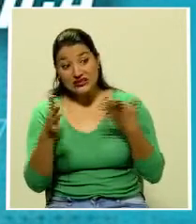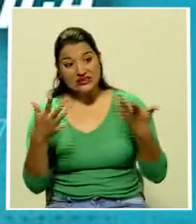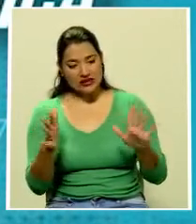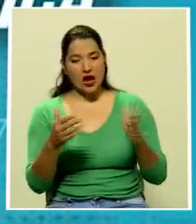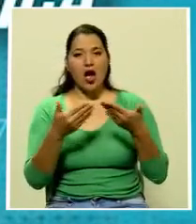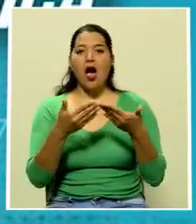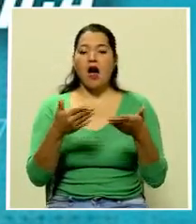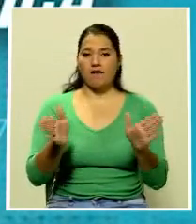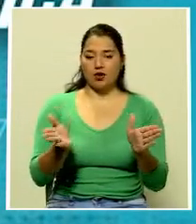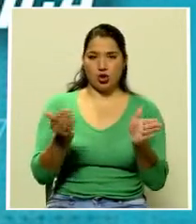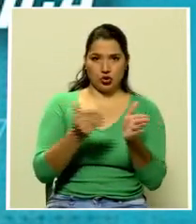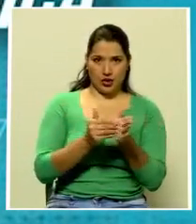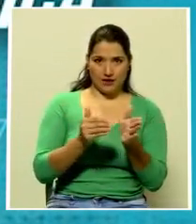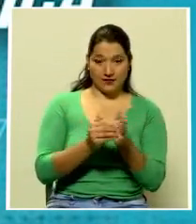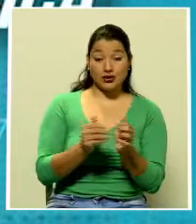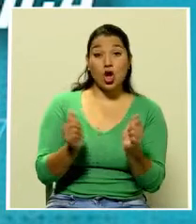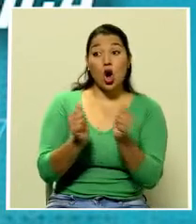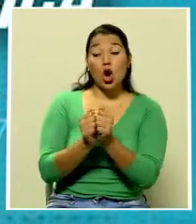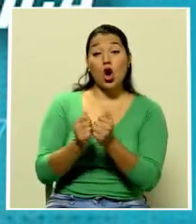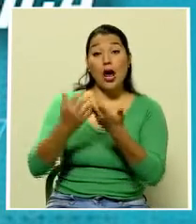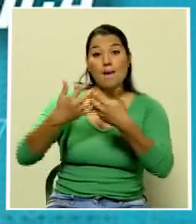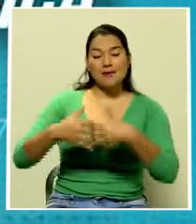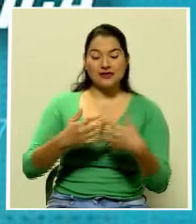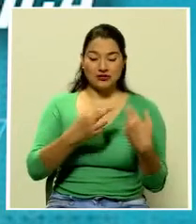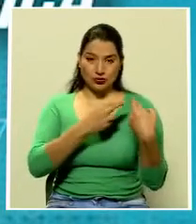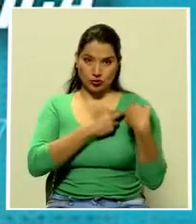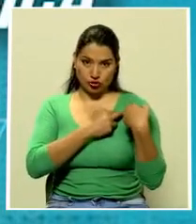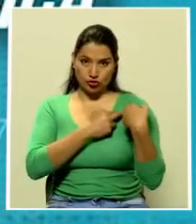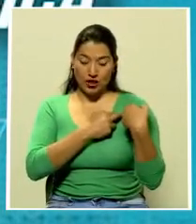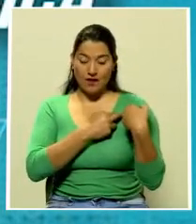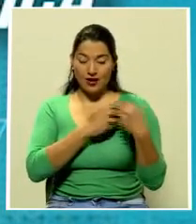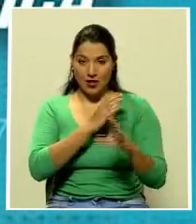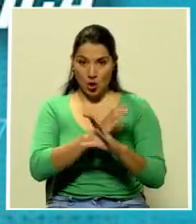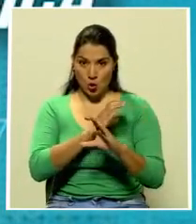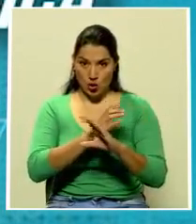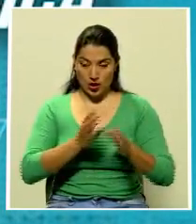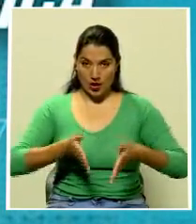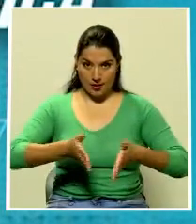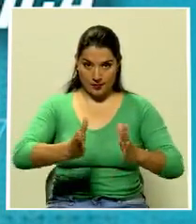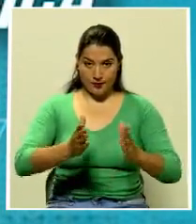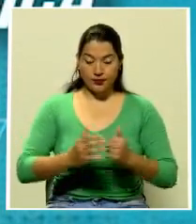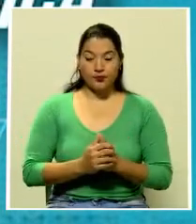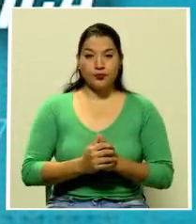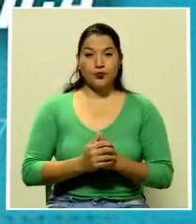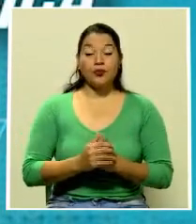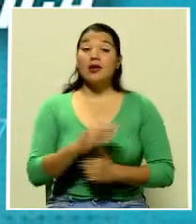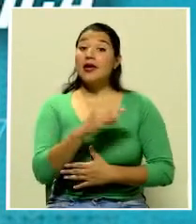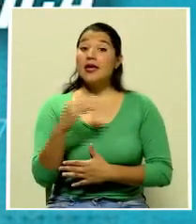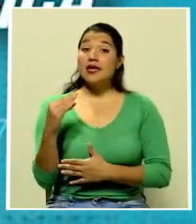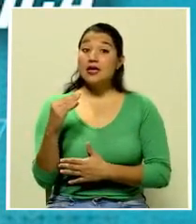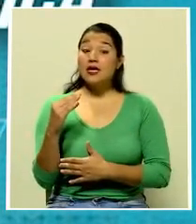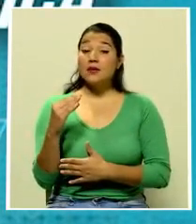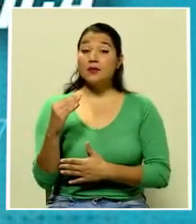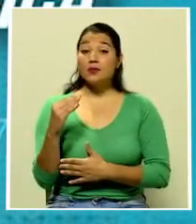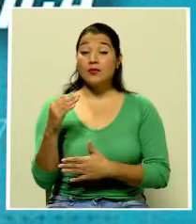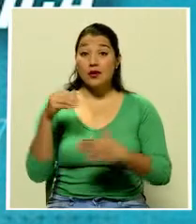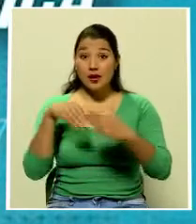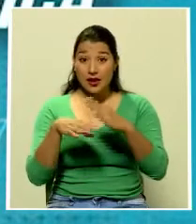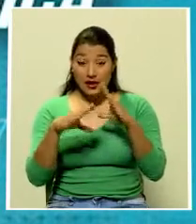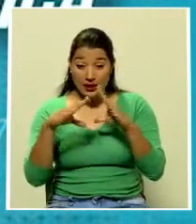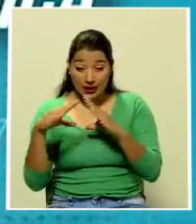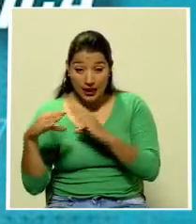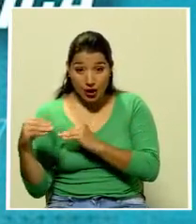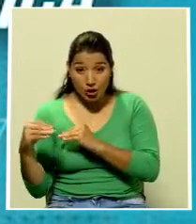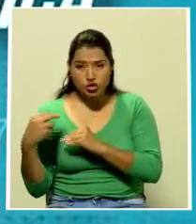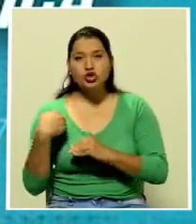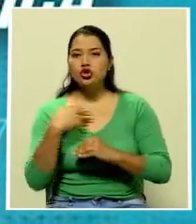con la empresa que tiene el contrato de mantenimiento de la ruta Y en el transcurso de la noche, igual, tarde-noche, vamos a